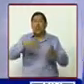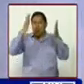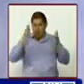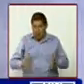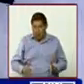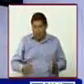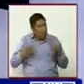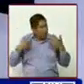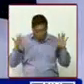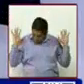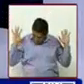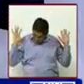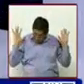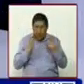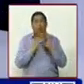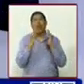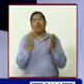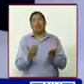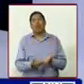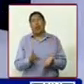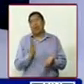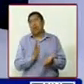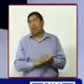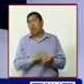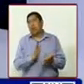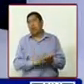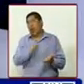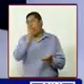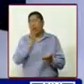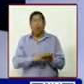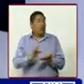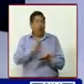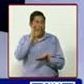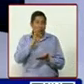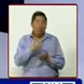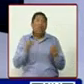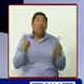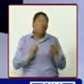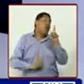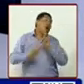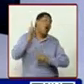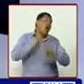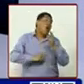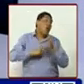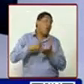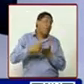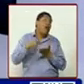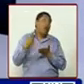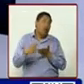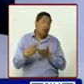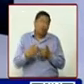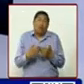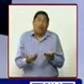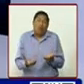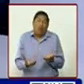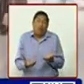estudiantes esta gestión escolar. Le mostramos a aquellos que no les fue tan bien, a aquellos que tenían que reforzar. ¿Cómo terminaron esta